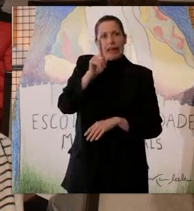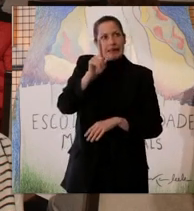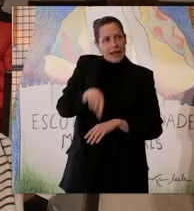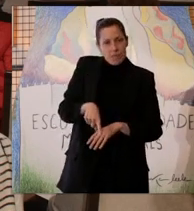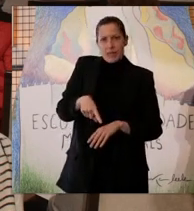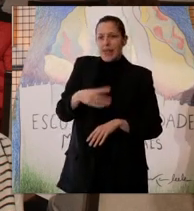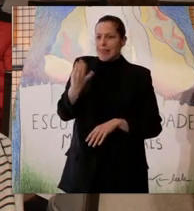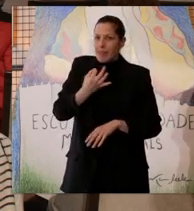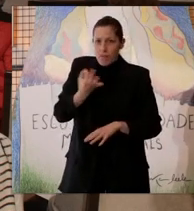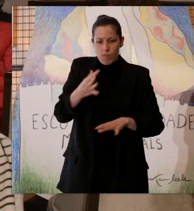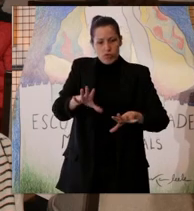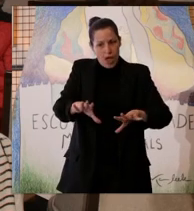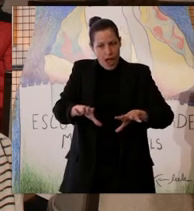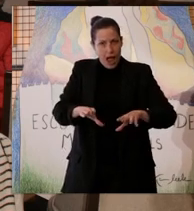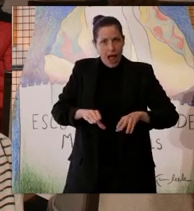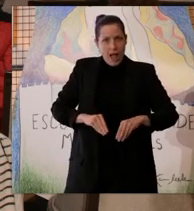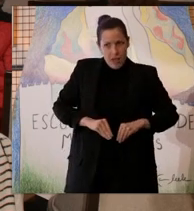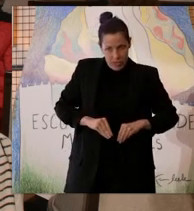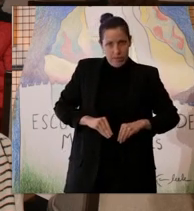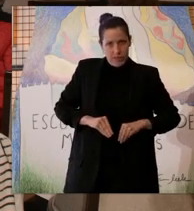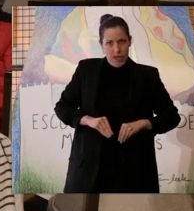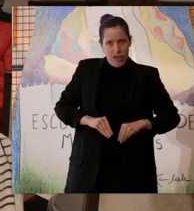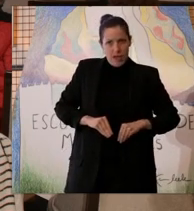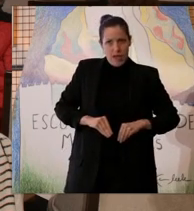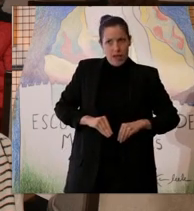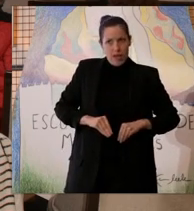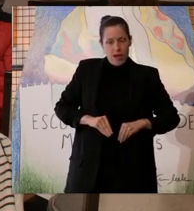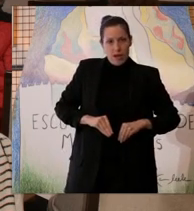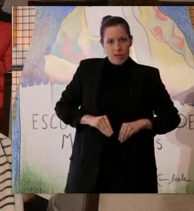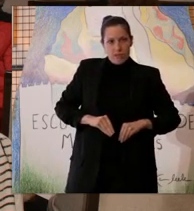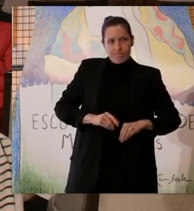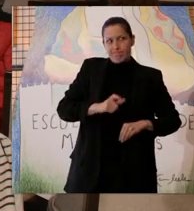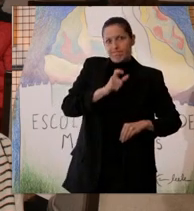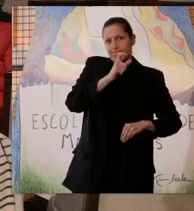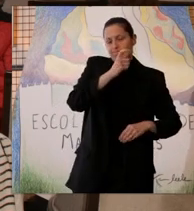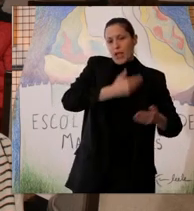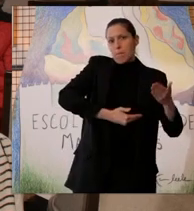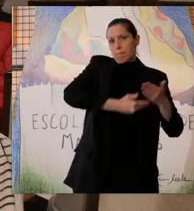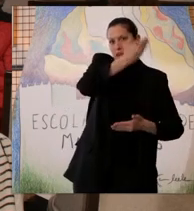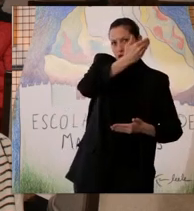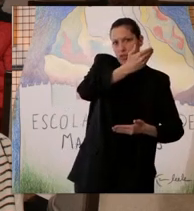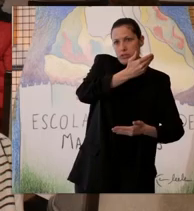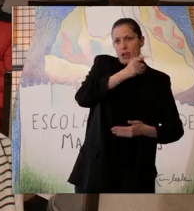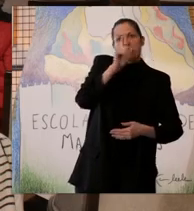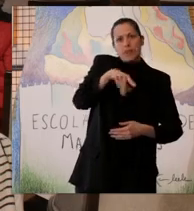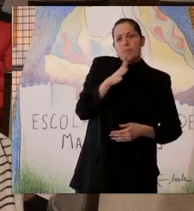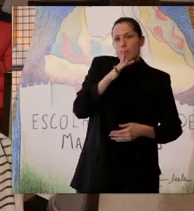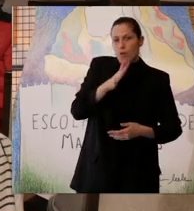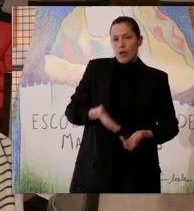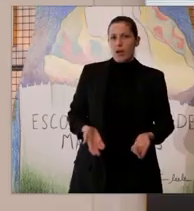aceptamos o vemos que los futbolistas también violan Y esto no es una cosa que pase desde antes de ayer